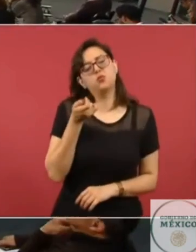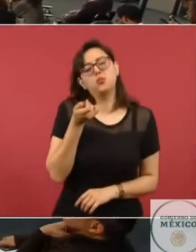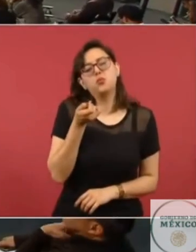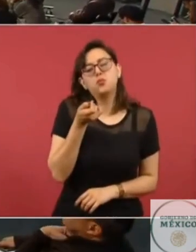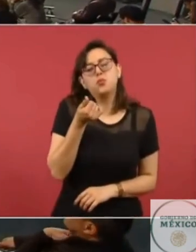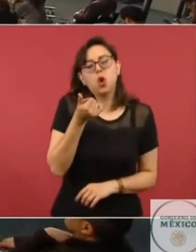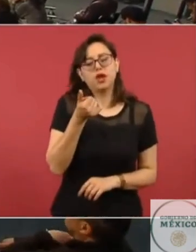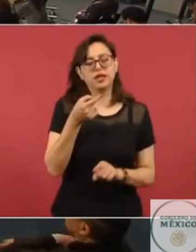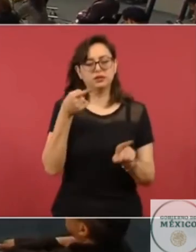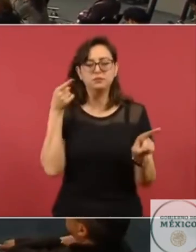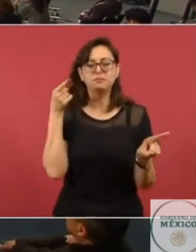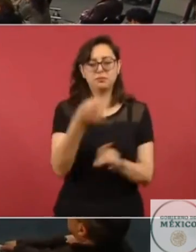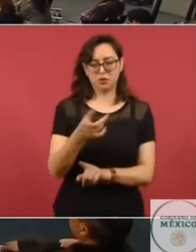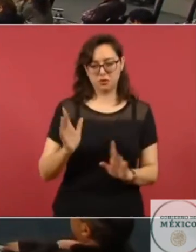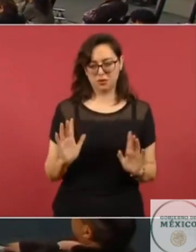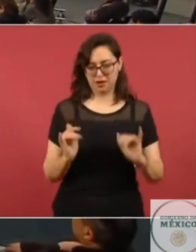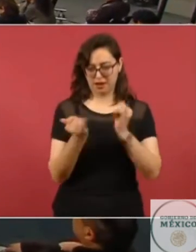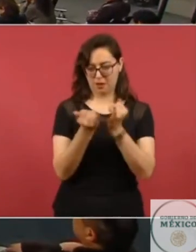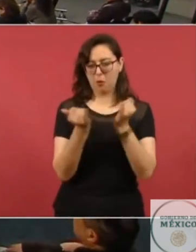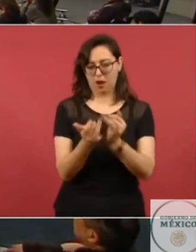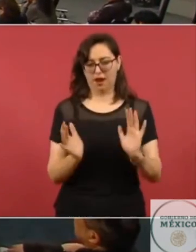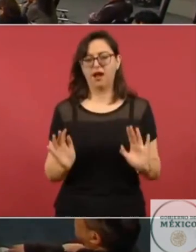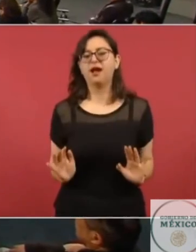Pero no importa mucho